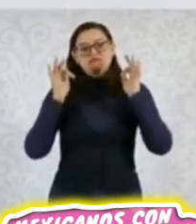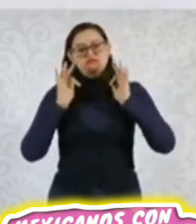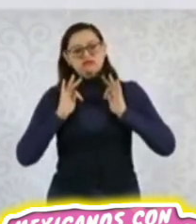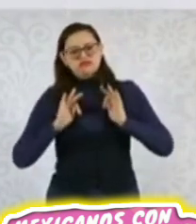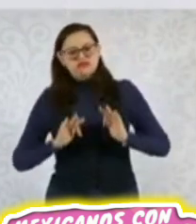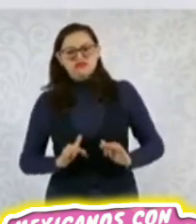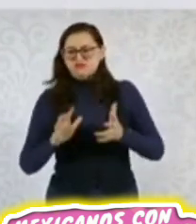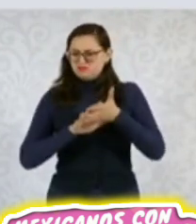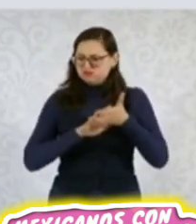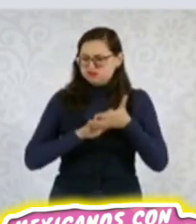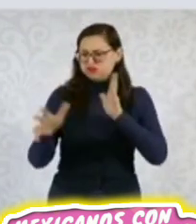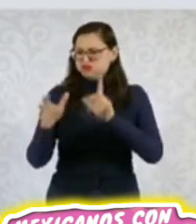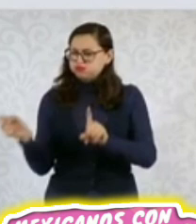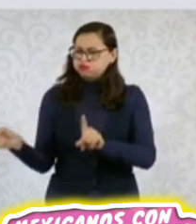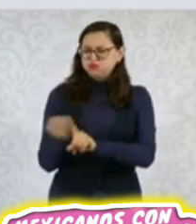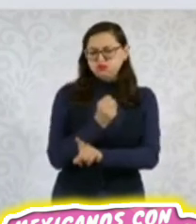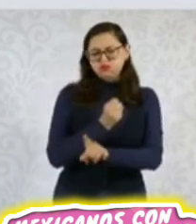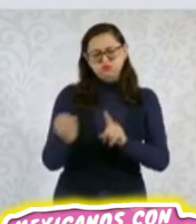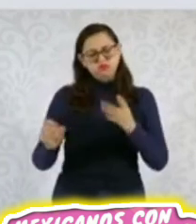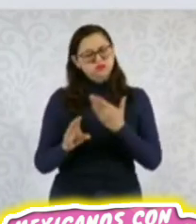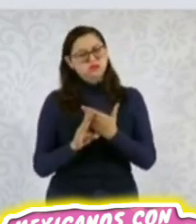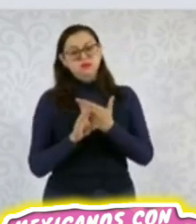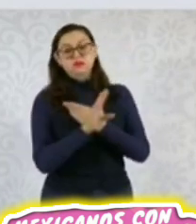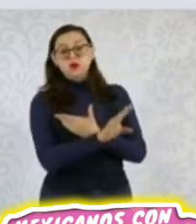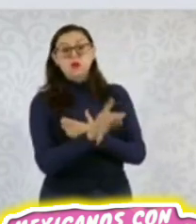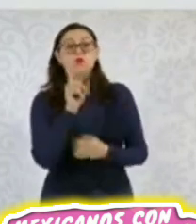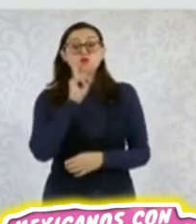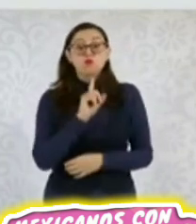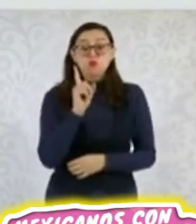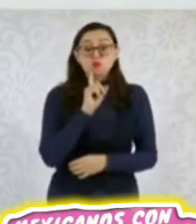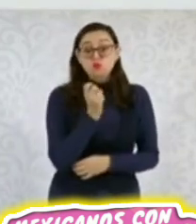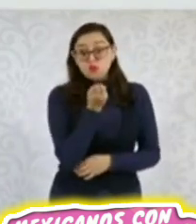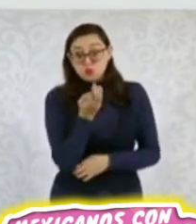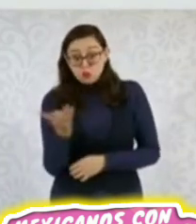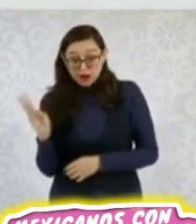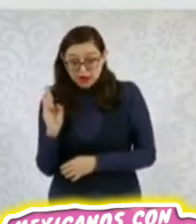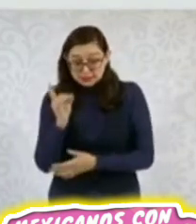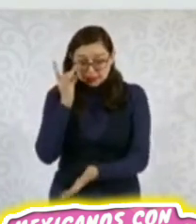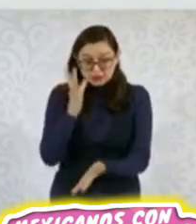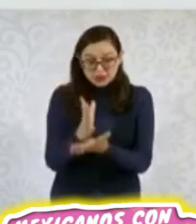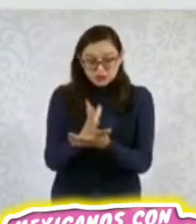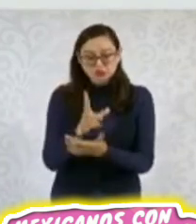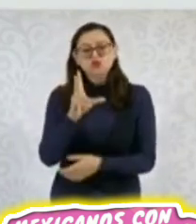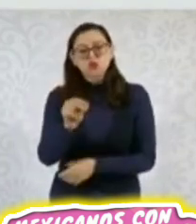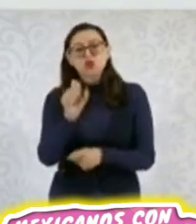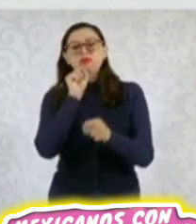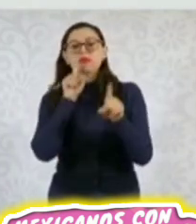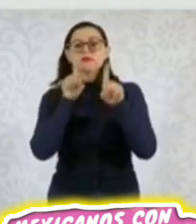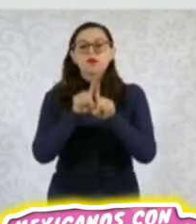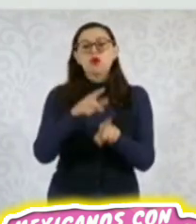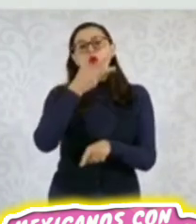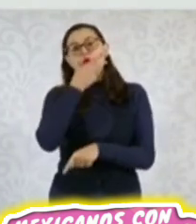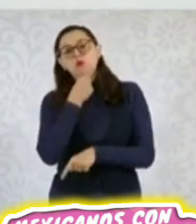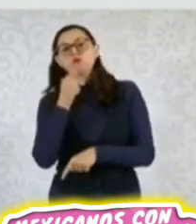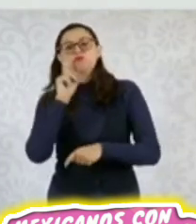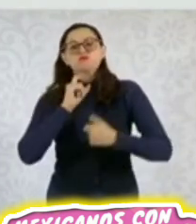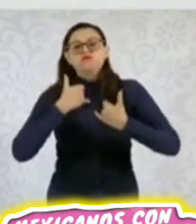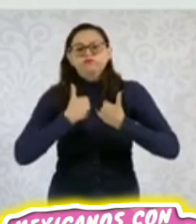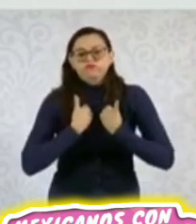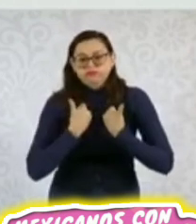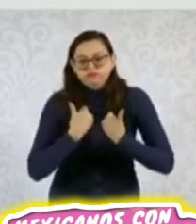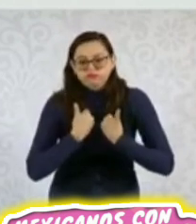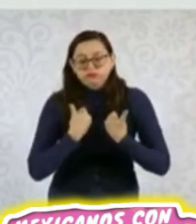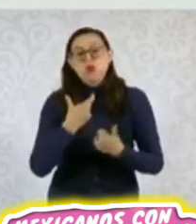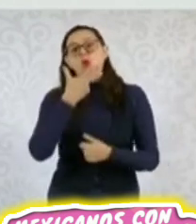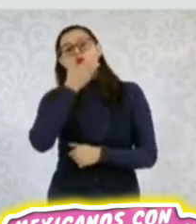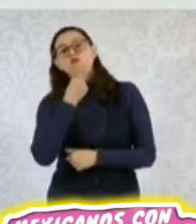sino para las y los adolescentes, las y los niños. Además de que no